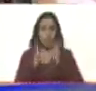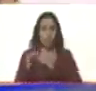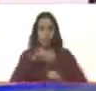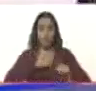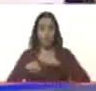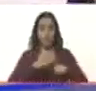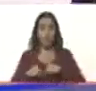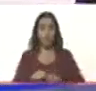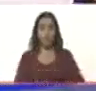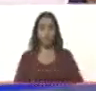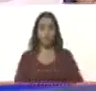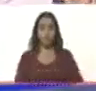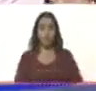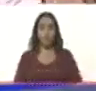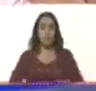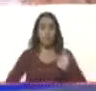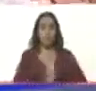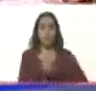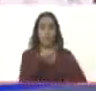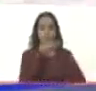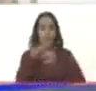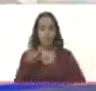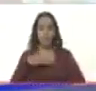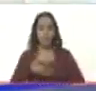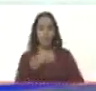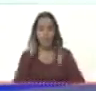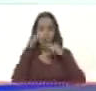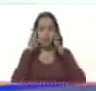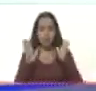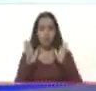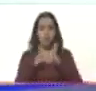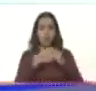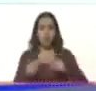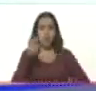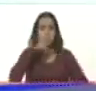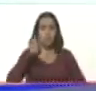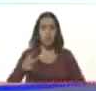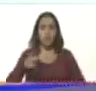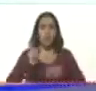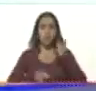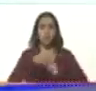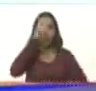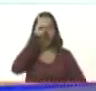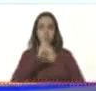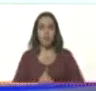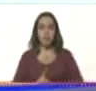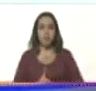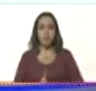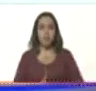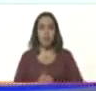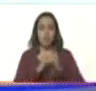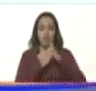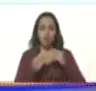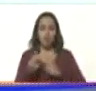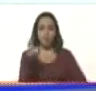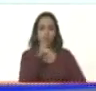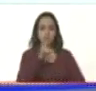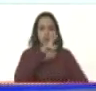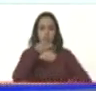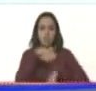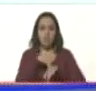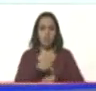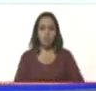movimiento, más y mejor podemos atender a todas las personas con alguna discapacidad a nivel nacional. El